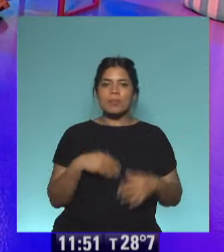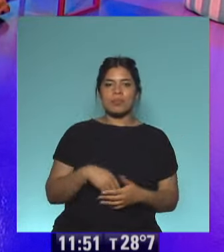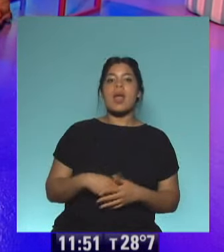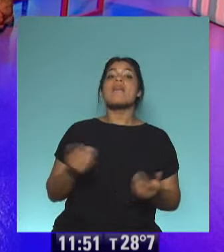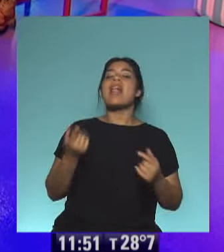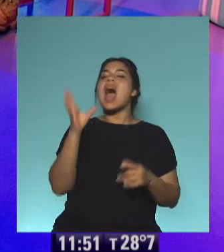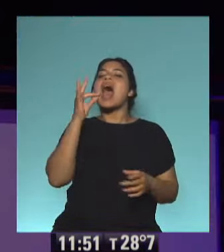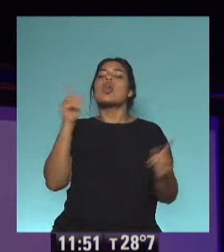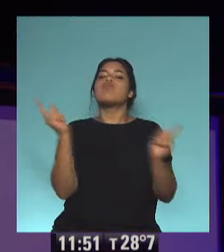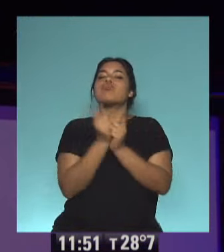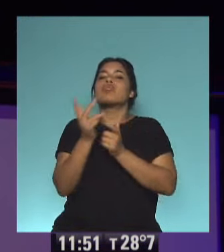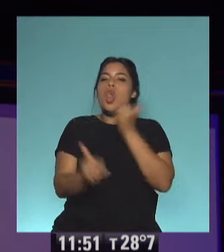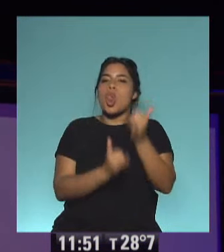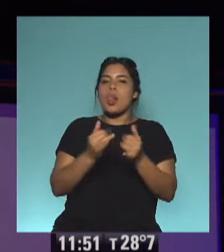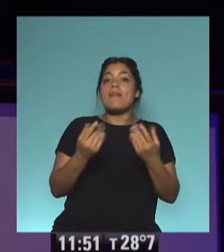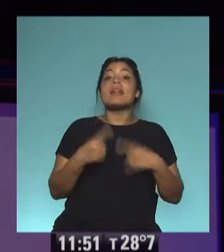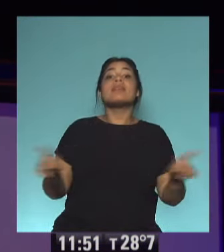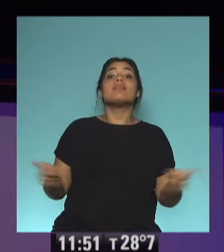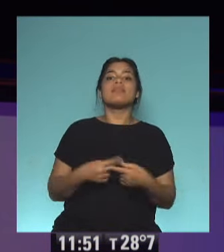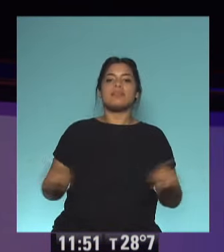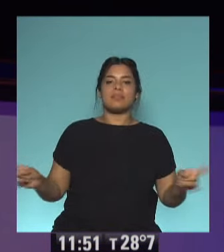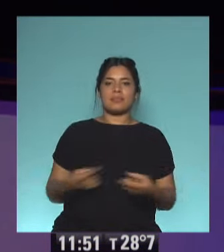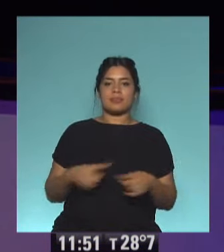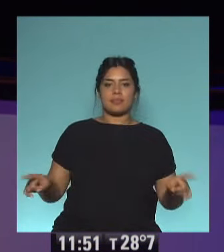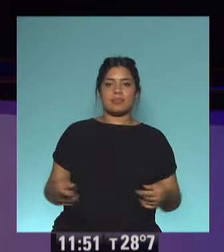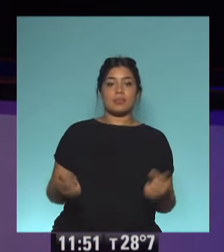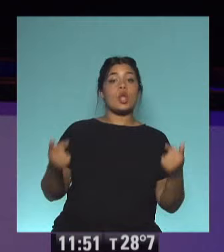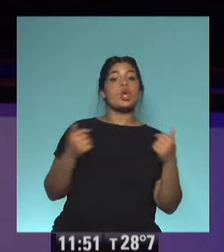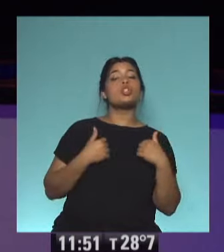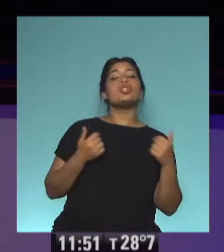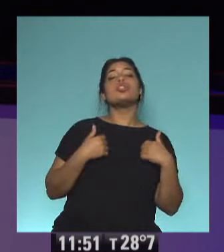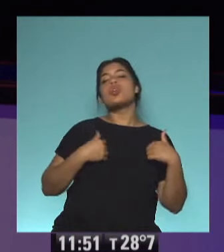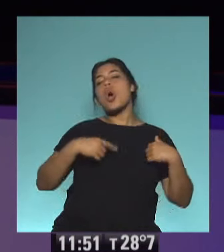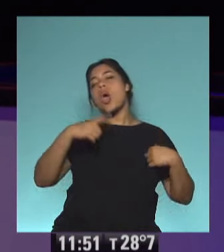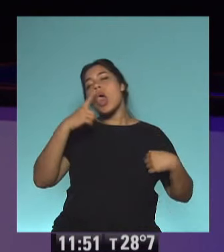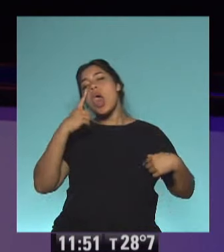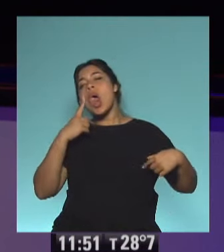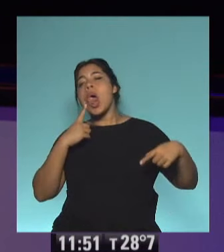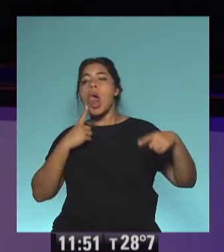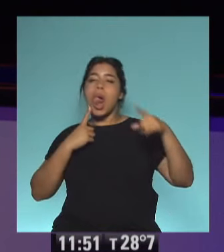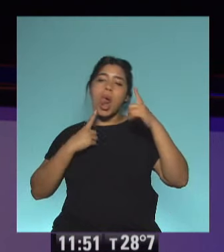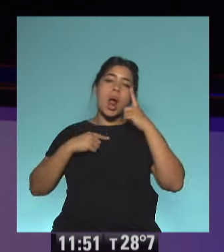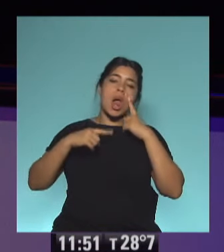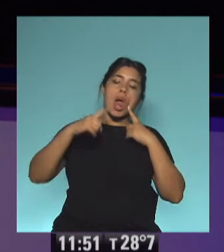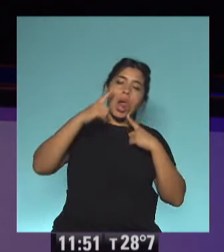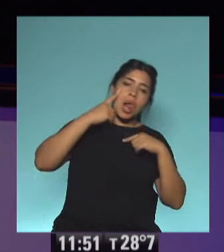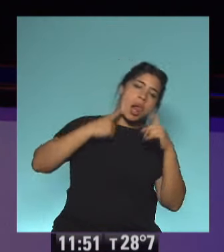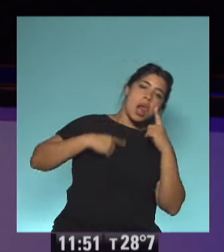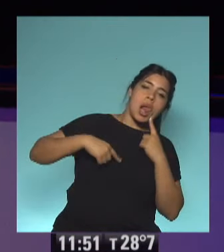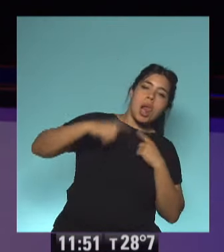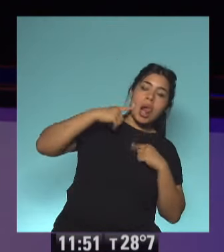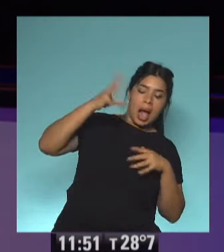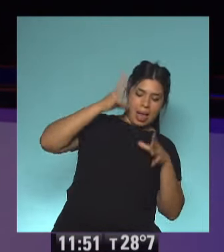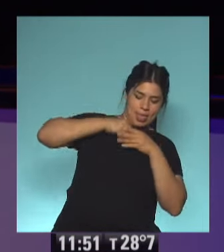¿Cantamos un pedacito? A ver. Que dice así. Ando llorando pa' dentro, aunque me ría